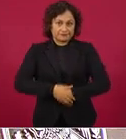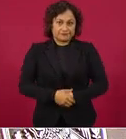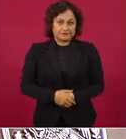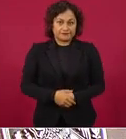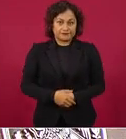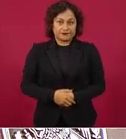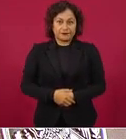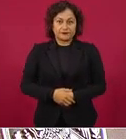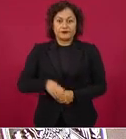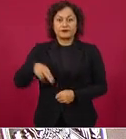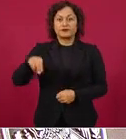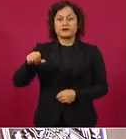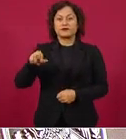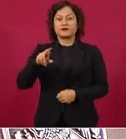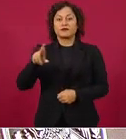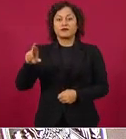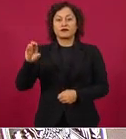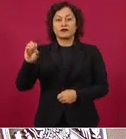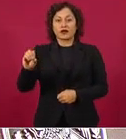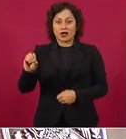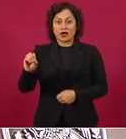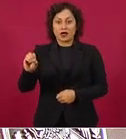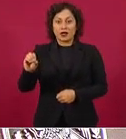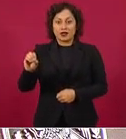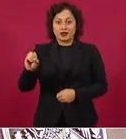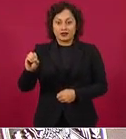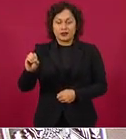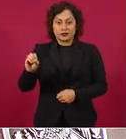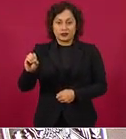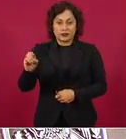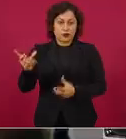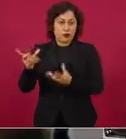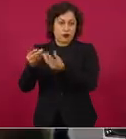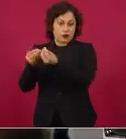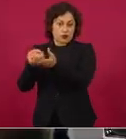¿Narro fue orador? No, pues.